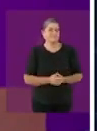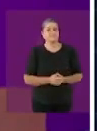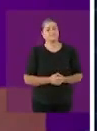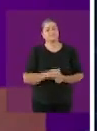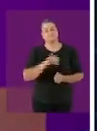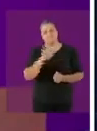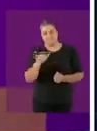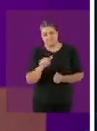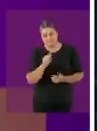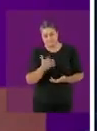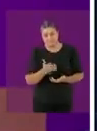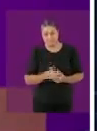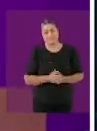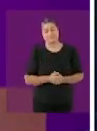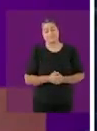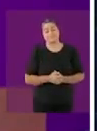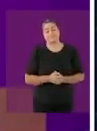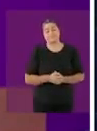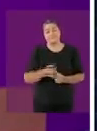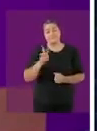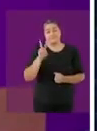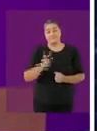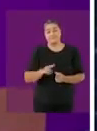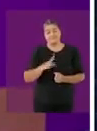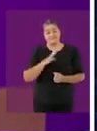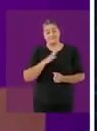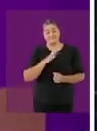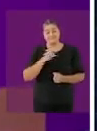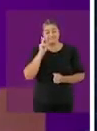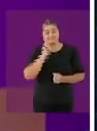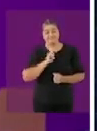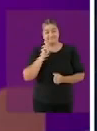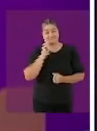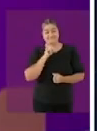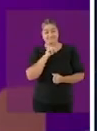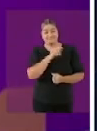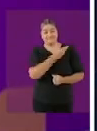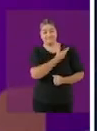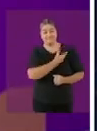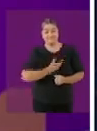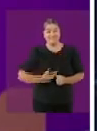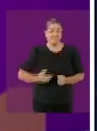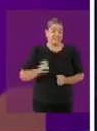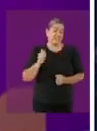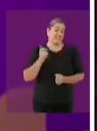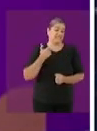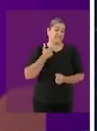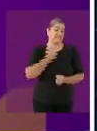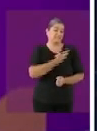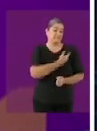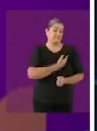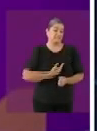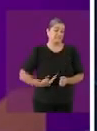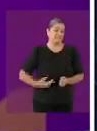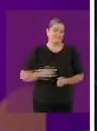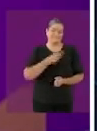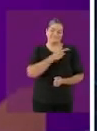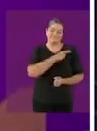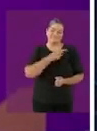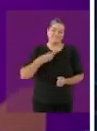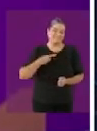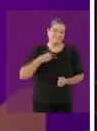PRD que son partidos por los cuales según encuestas nacionales muy poca gente votará yo dudo